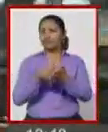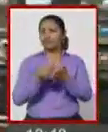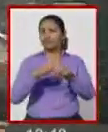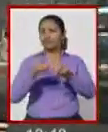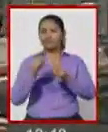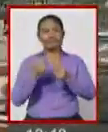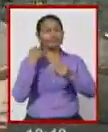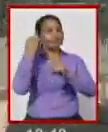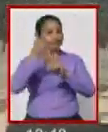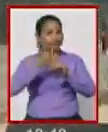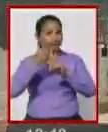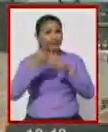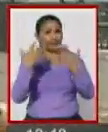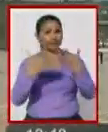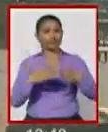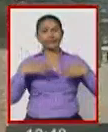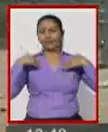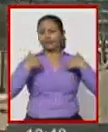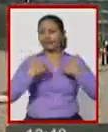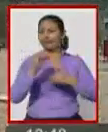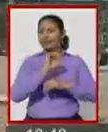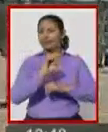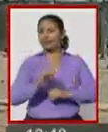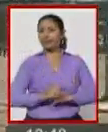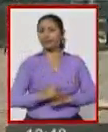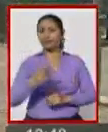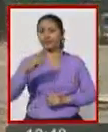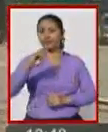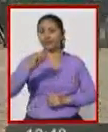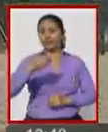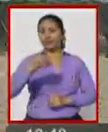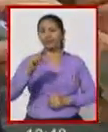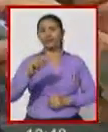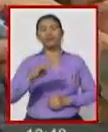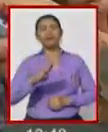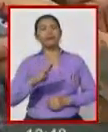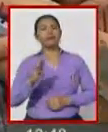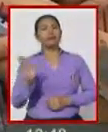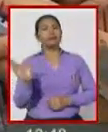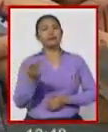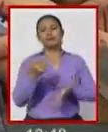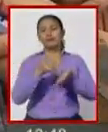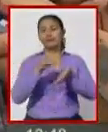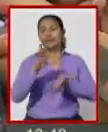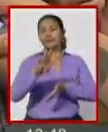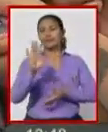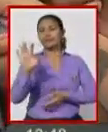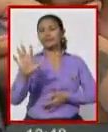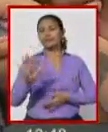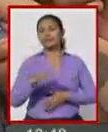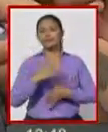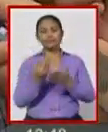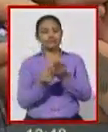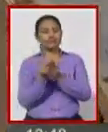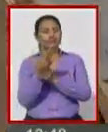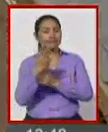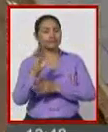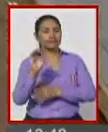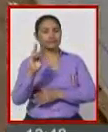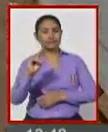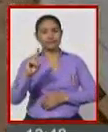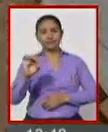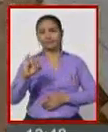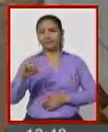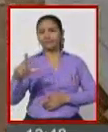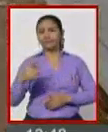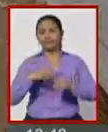pero nuestra lucha incansable es de que las regalías del 45% vuelvan al municipio productor y al resto de la provincia cordillera.